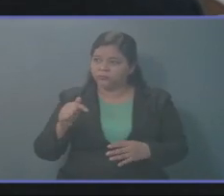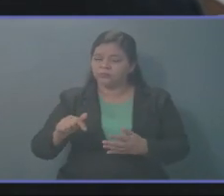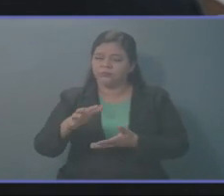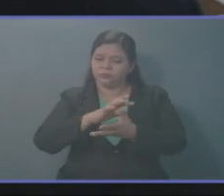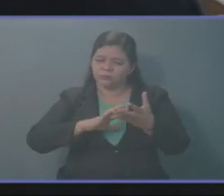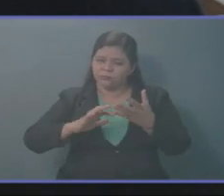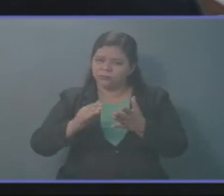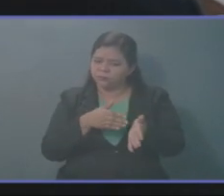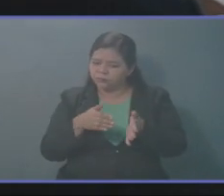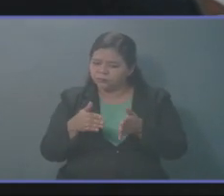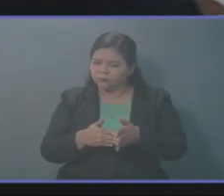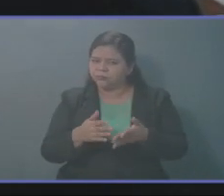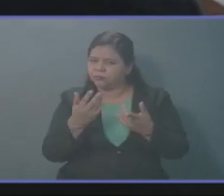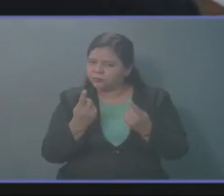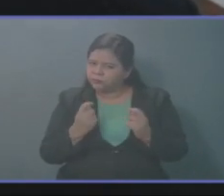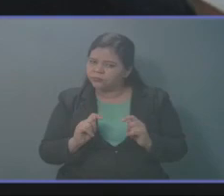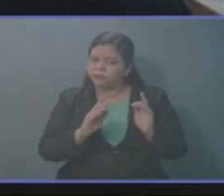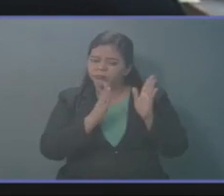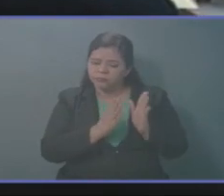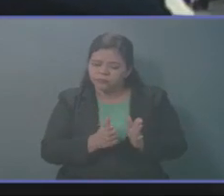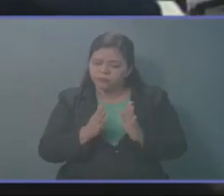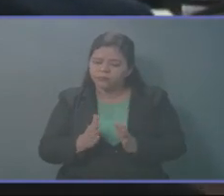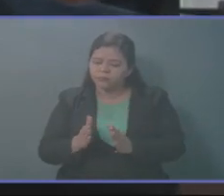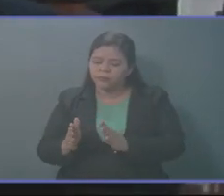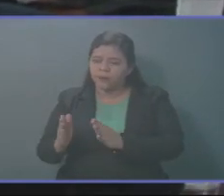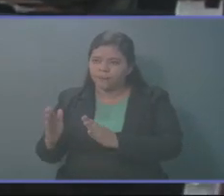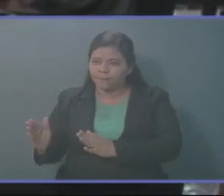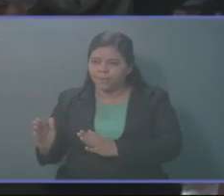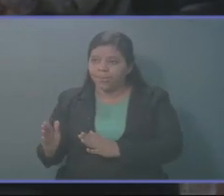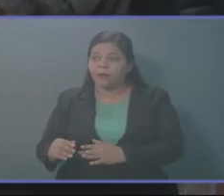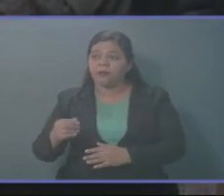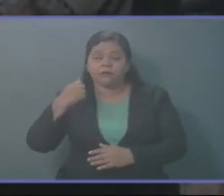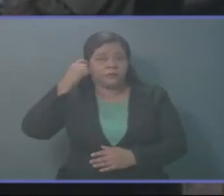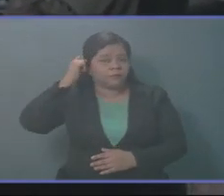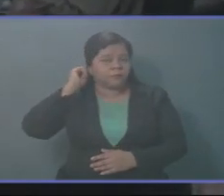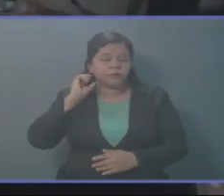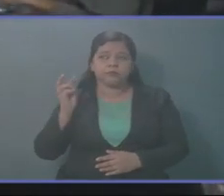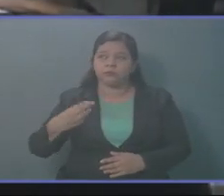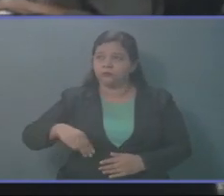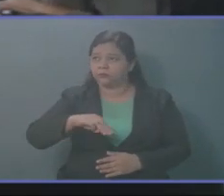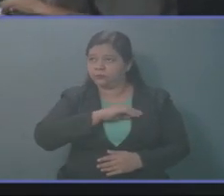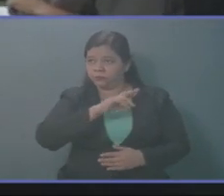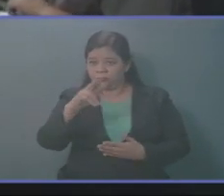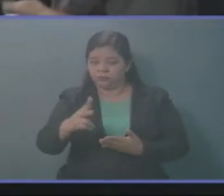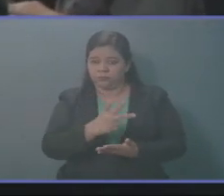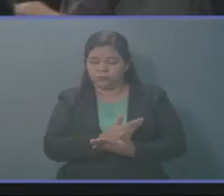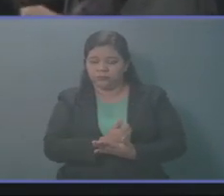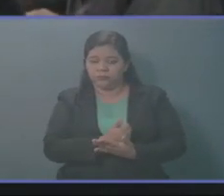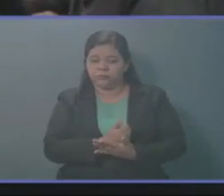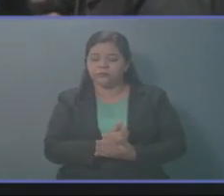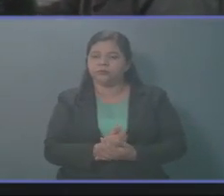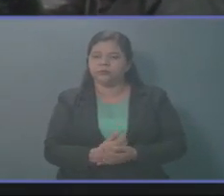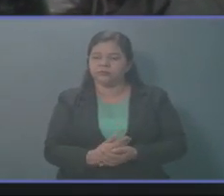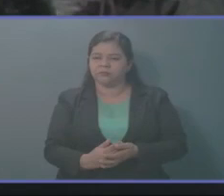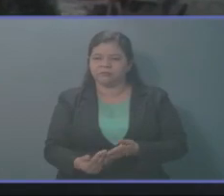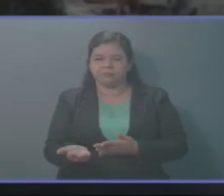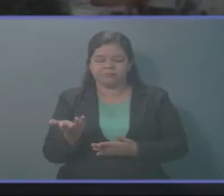de comenzar a ordenarnos. El ministro de Hacienda vino hace como